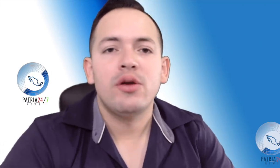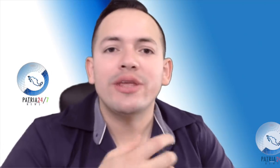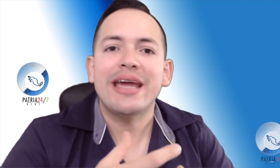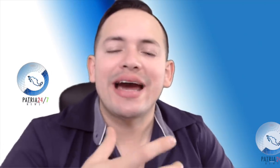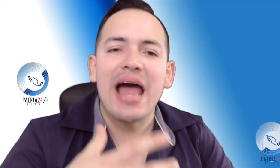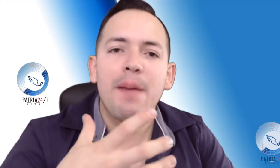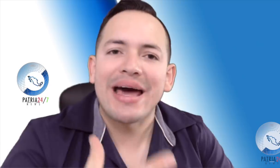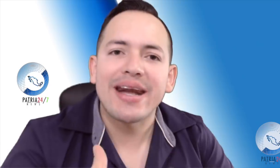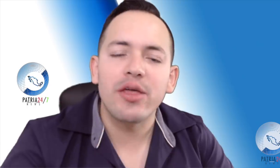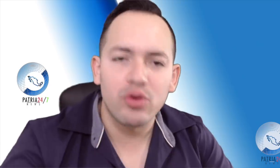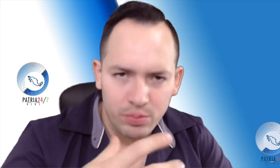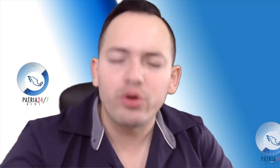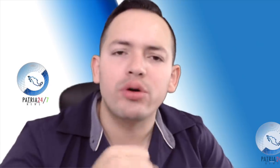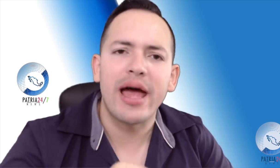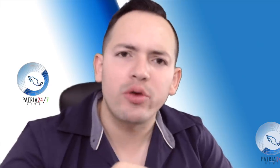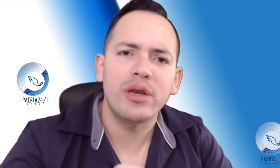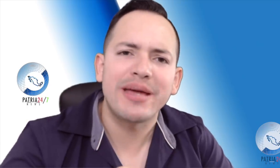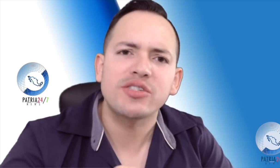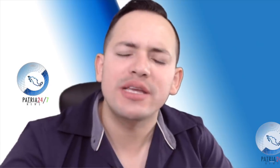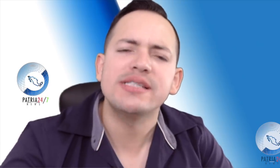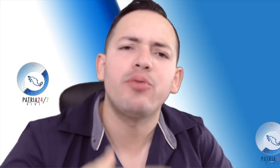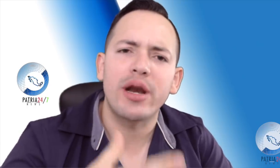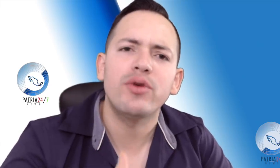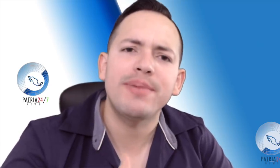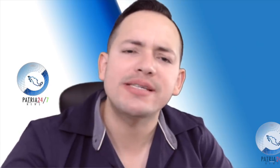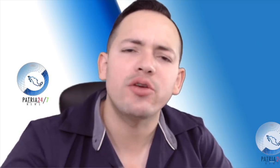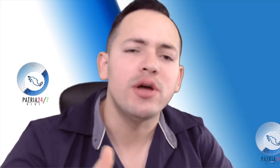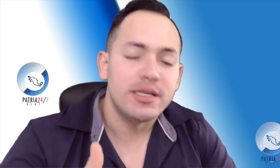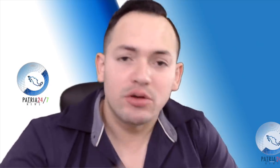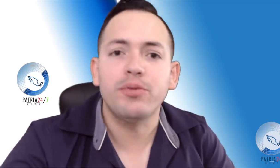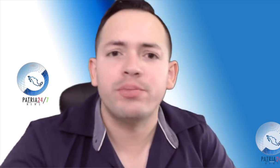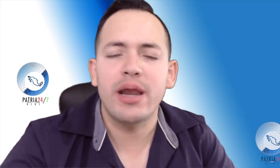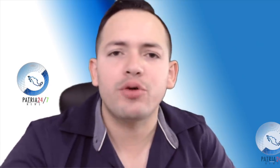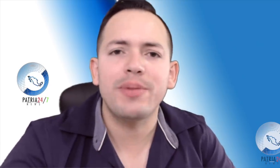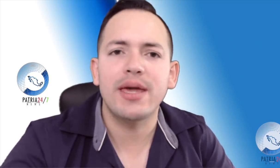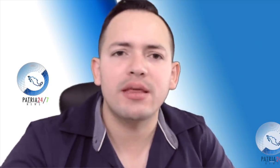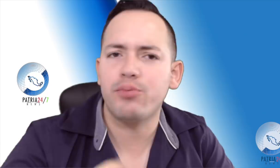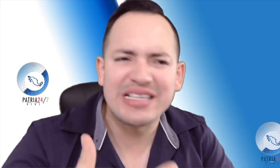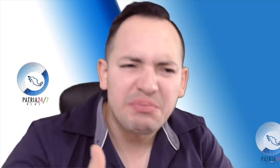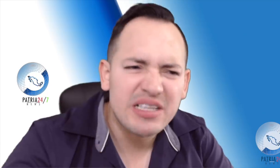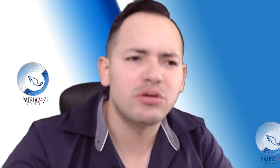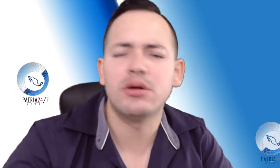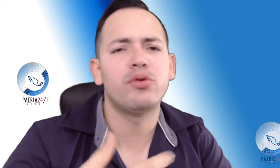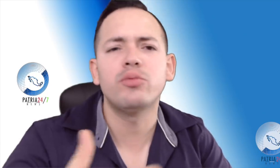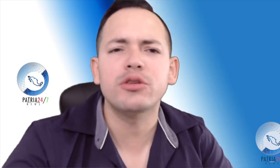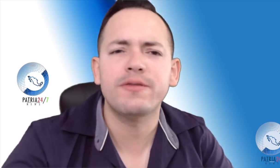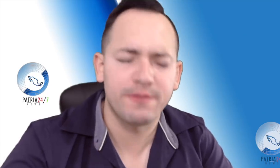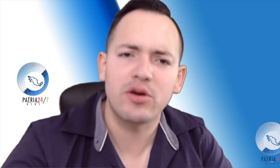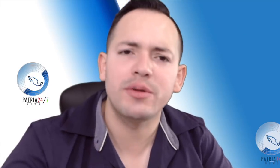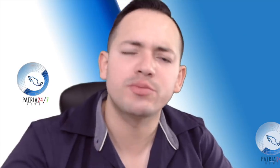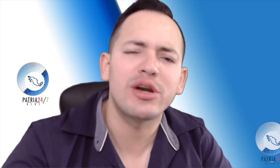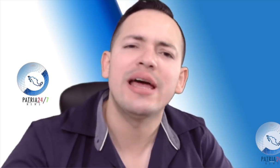por no llegar amarrado por algún inversionista, por algún empresario, sino por la propia gente, por la aceptación, por